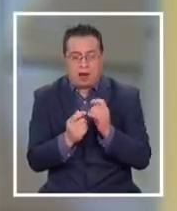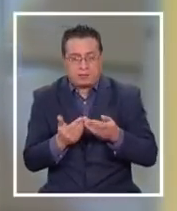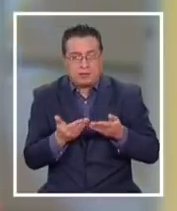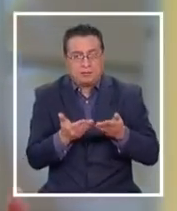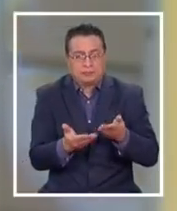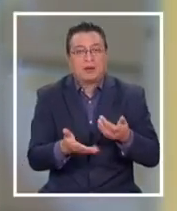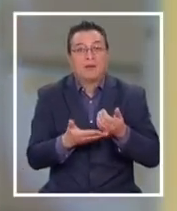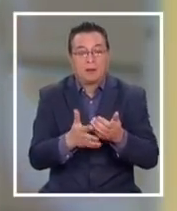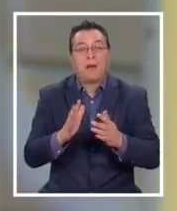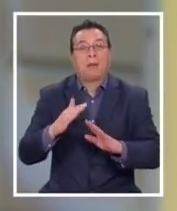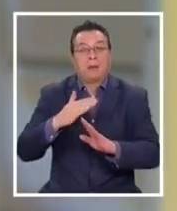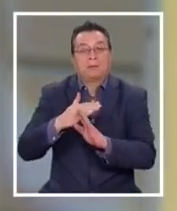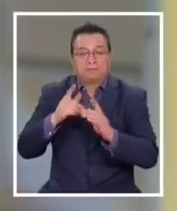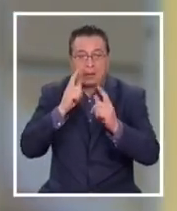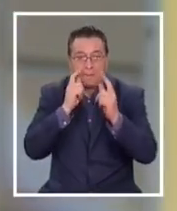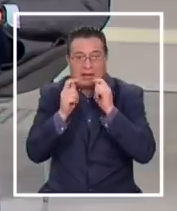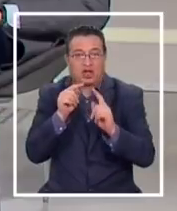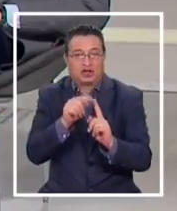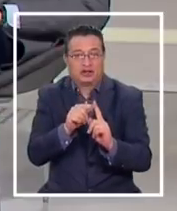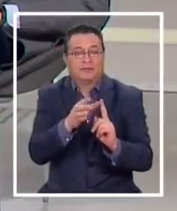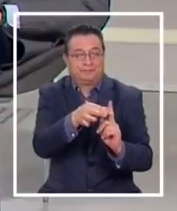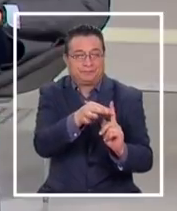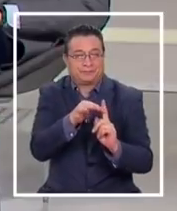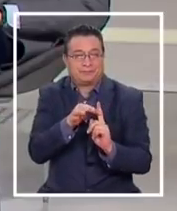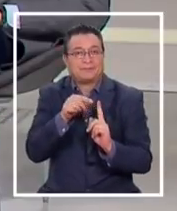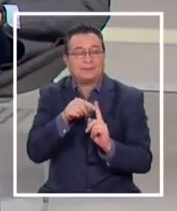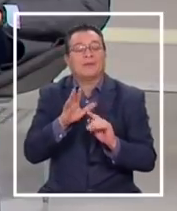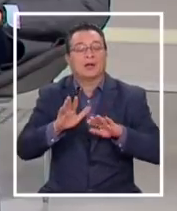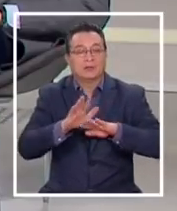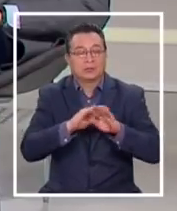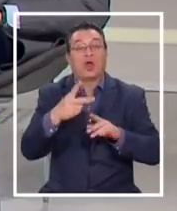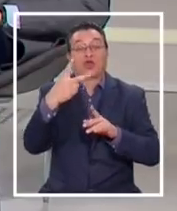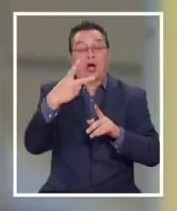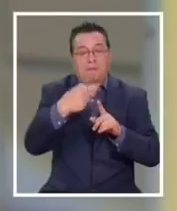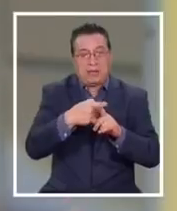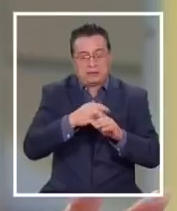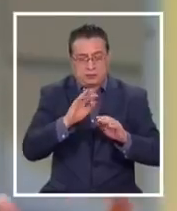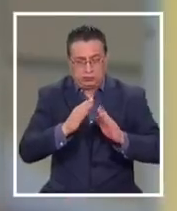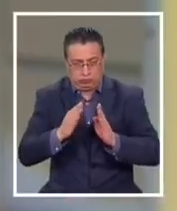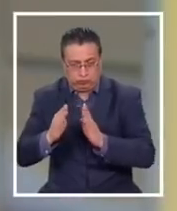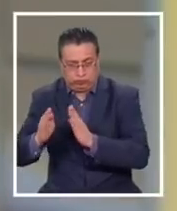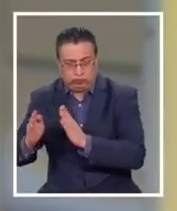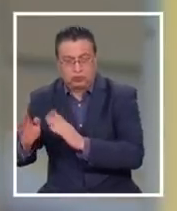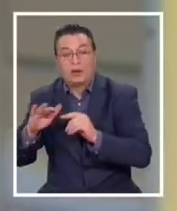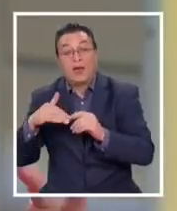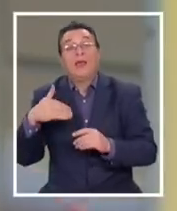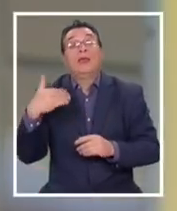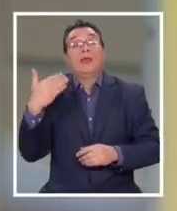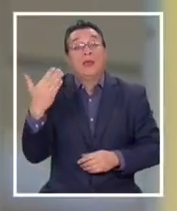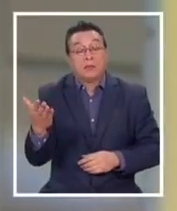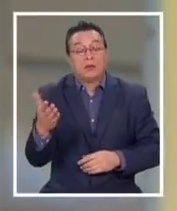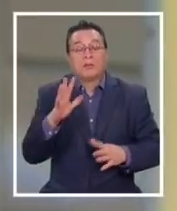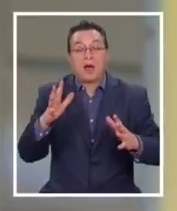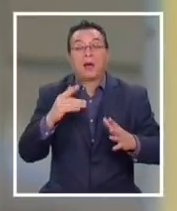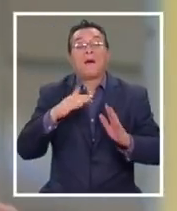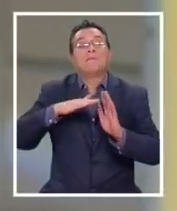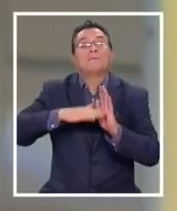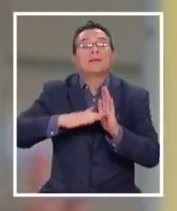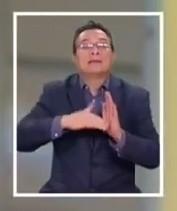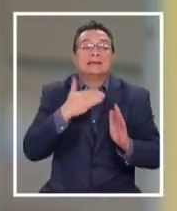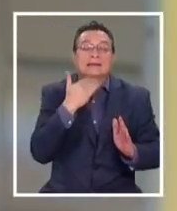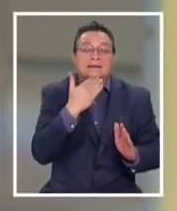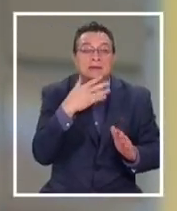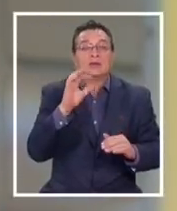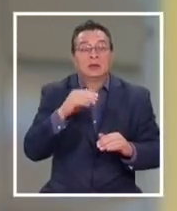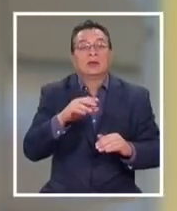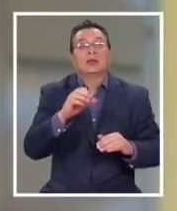para población de mediano riesgo. Y esta terapia multisistémica dura 2 meses y luego también tenemos para bajo riesgo, que es